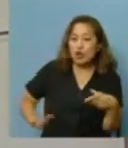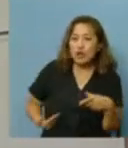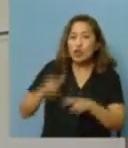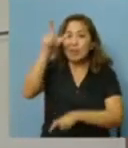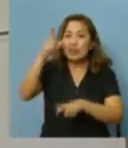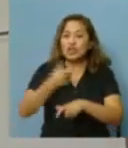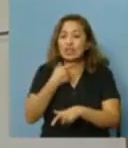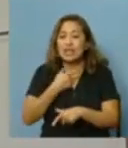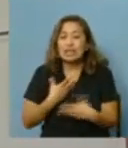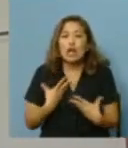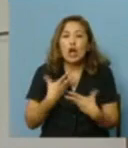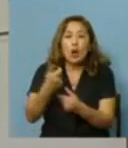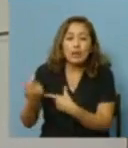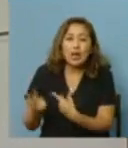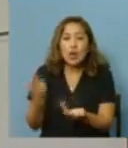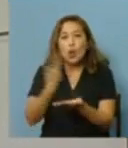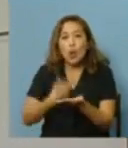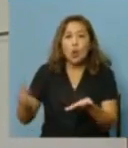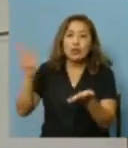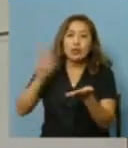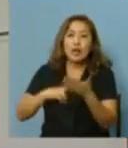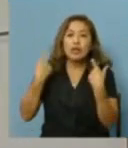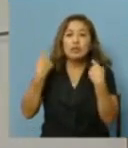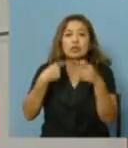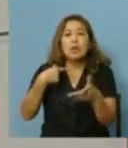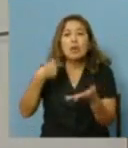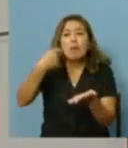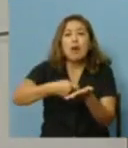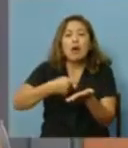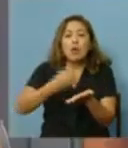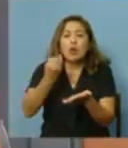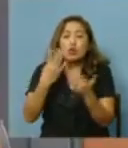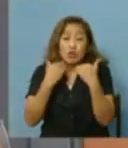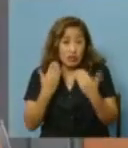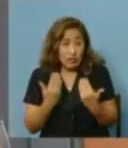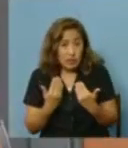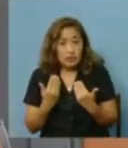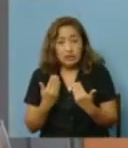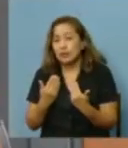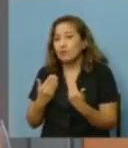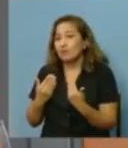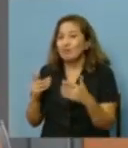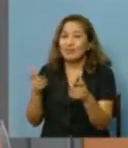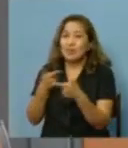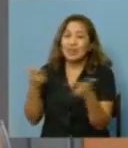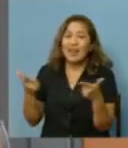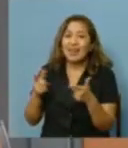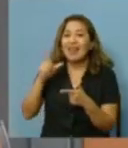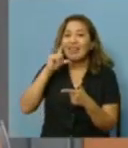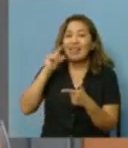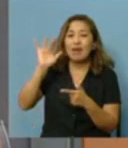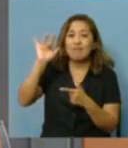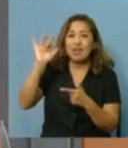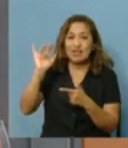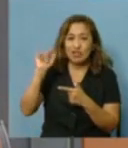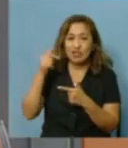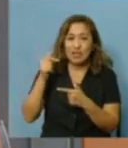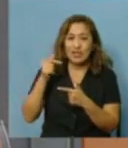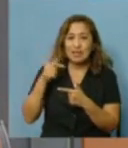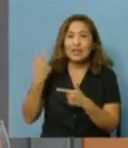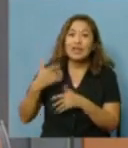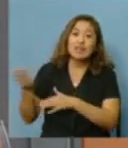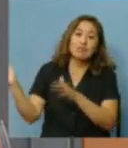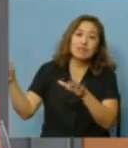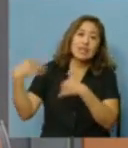compradores de nuevo no está definido el precio está va completamente claro que no el día miércoles hemos recibido una